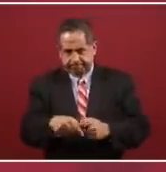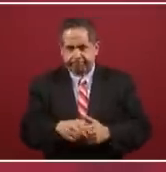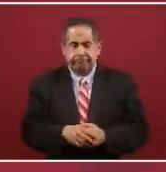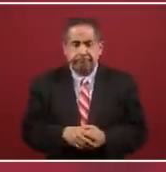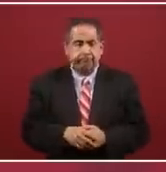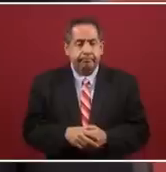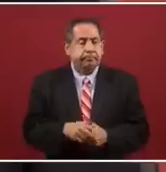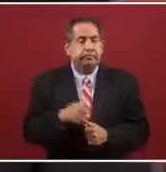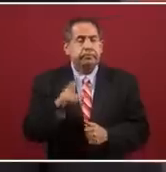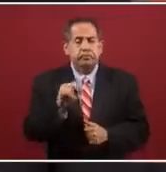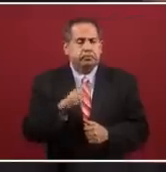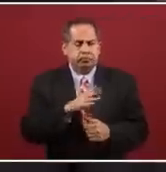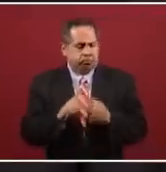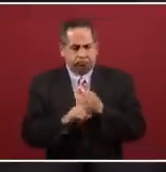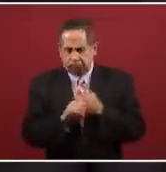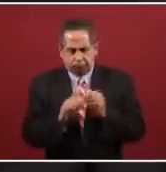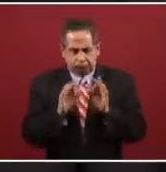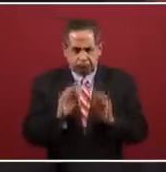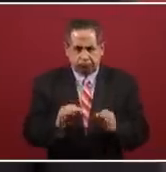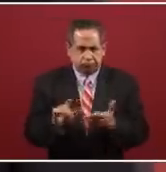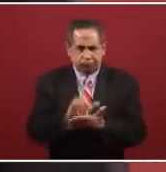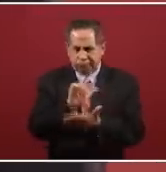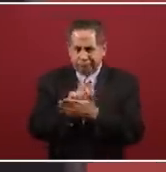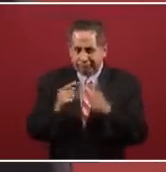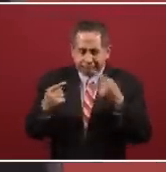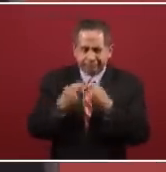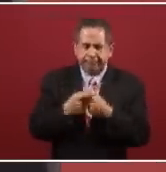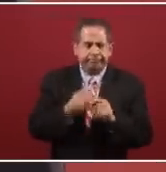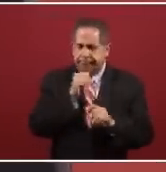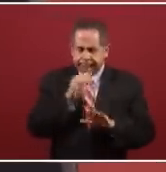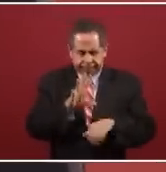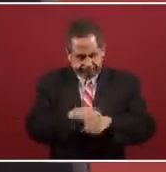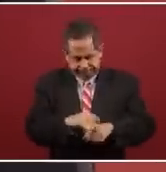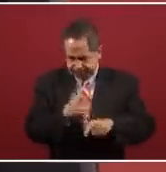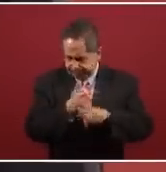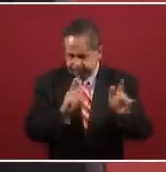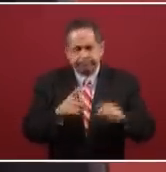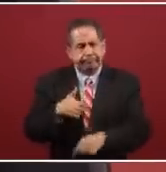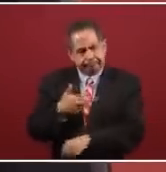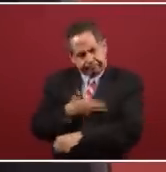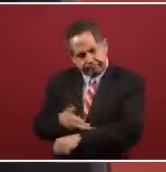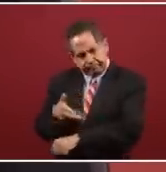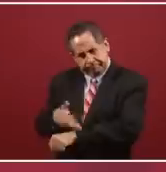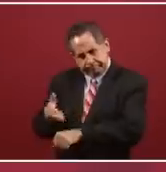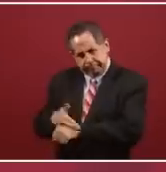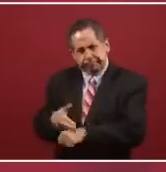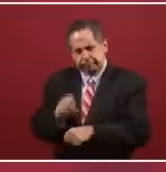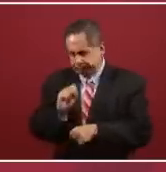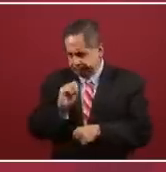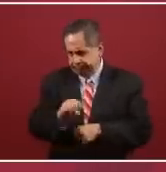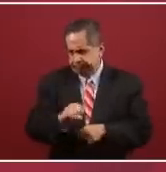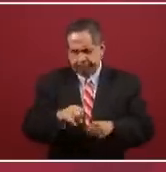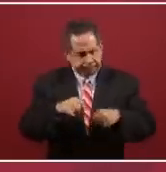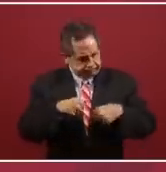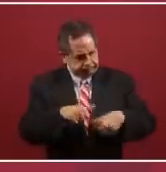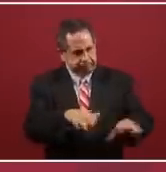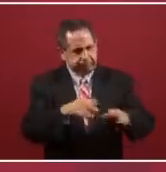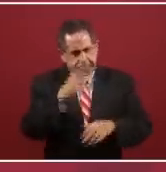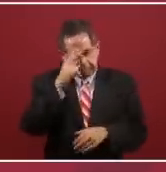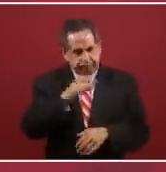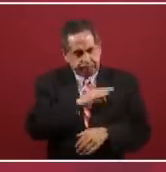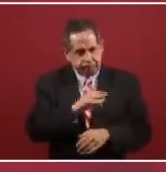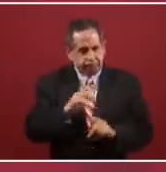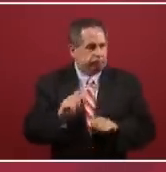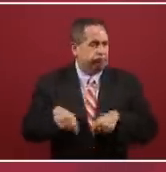No va a haber ningún problema legal. Estamos resolviendo para que puedan